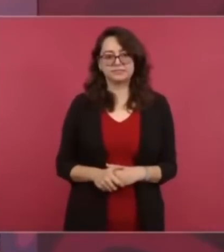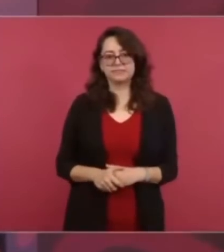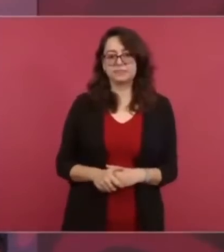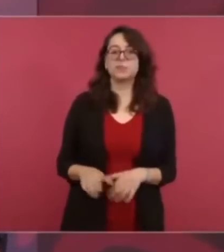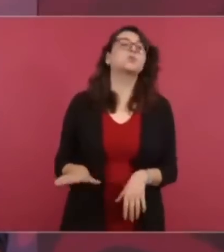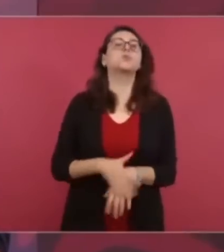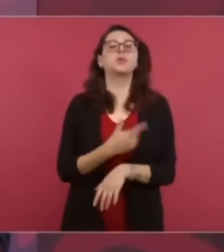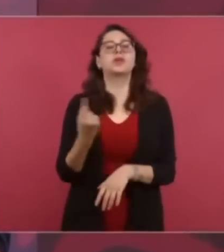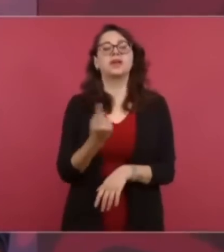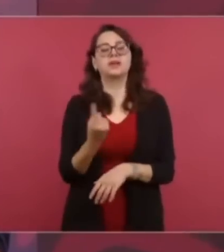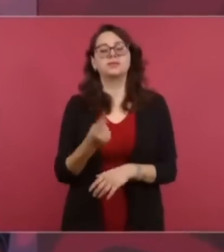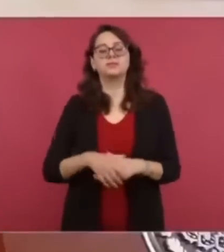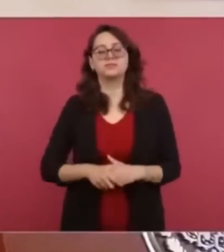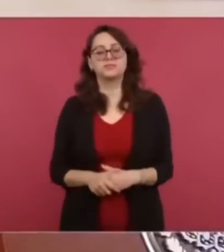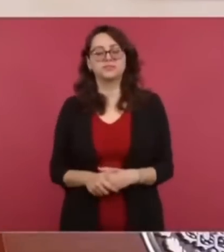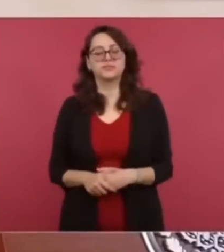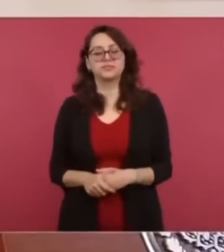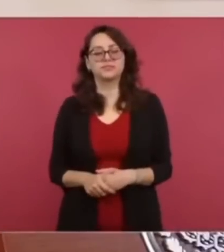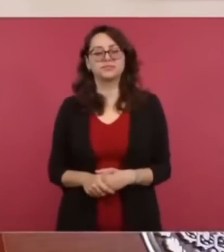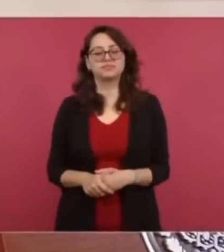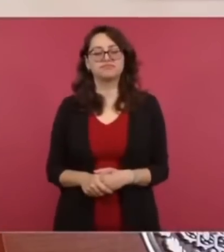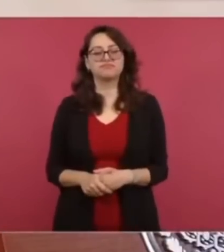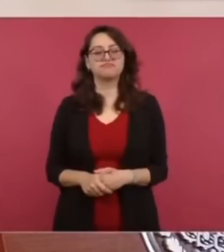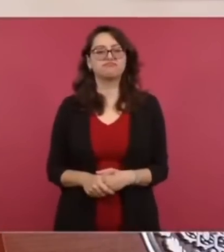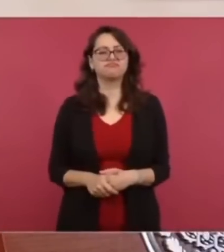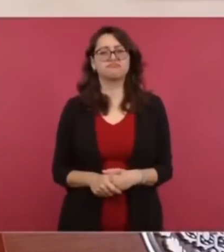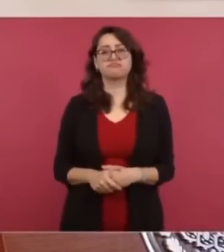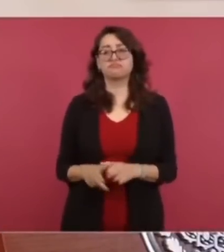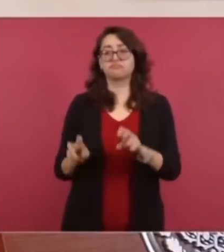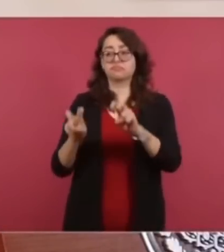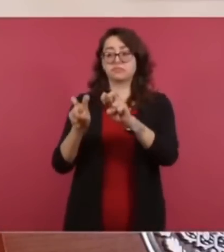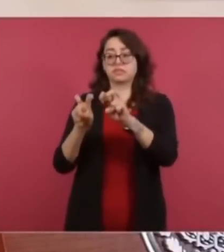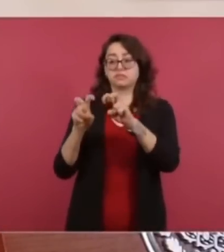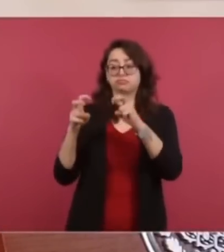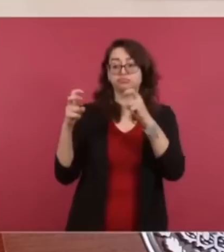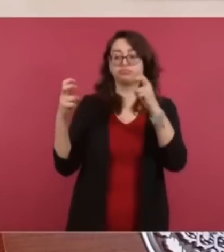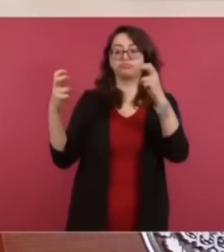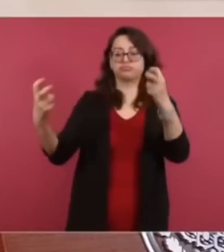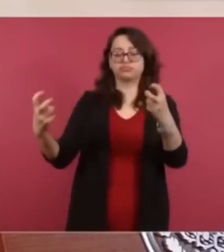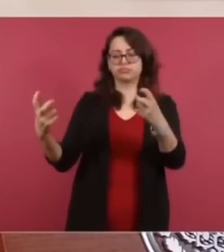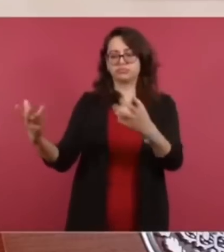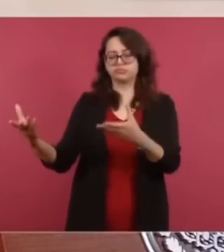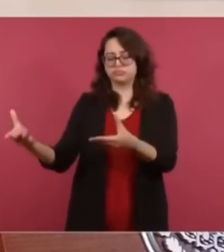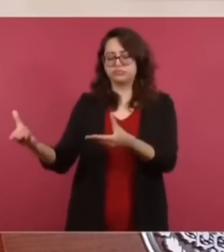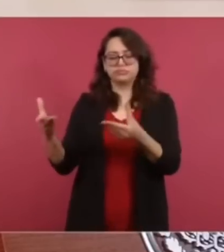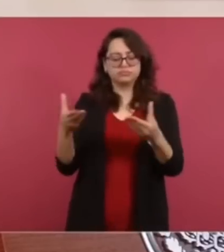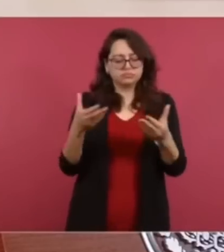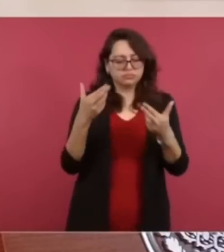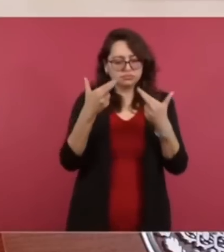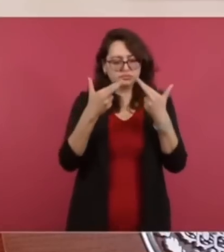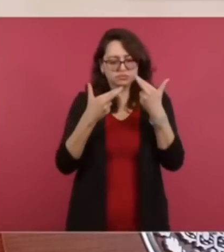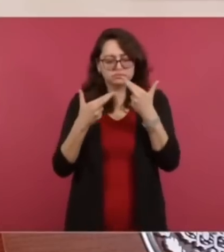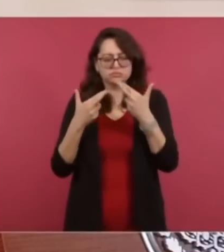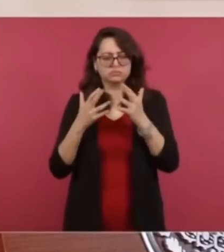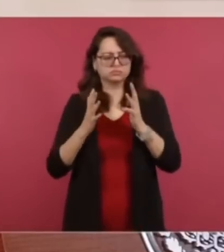Porque creo que de 5 ministros, 4